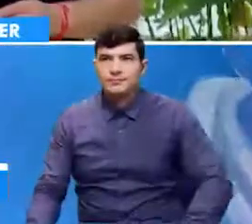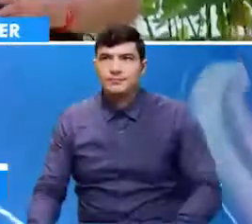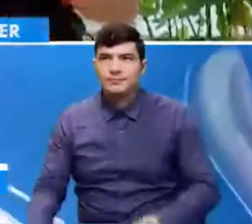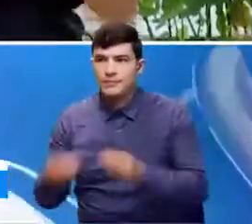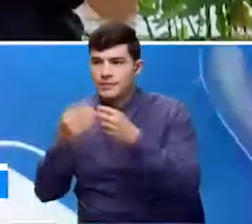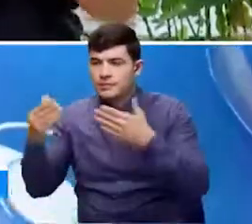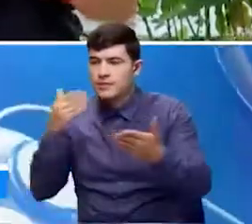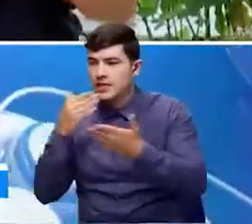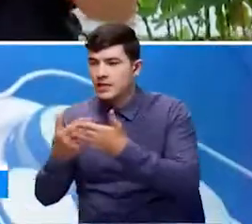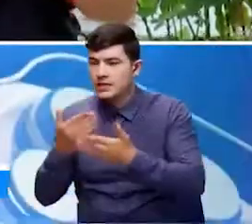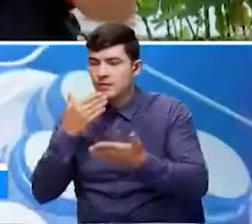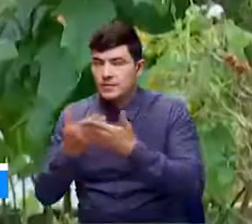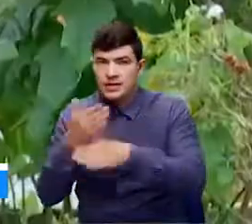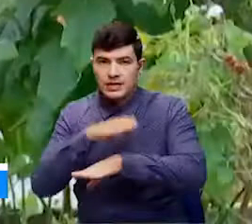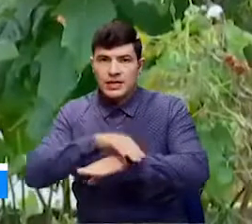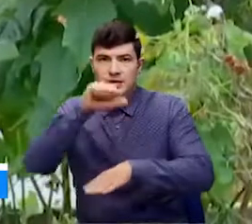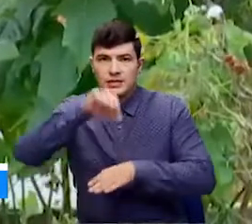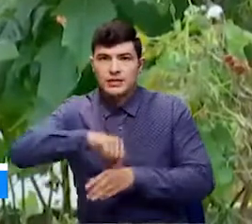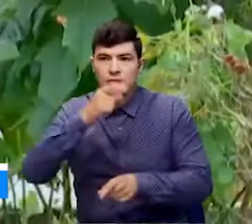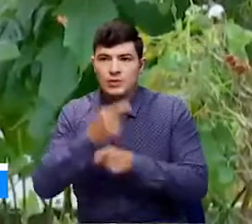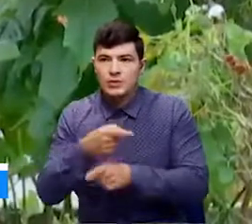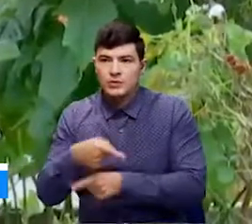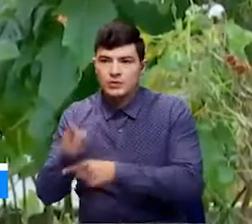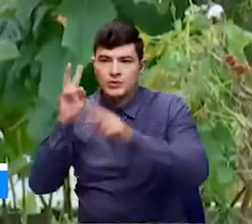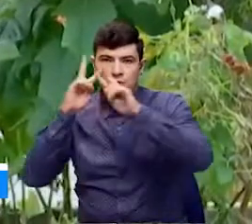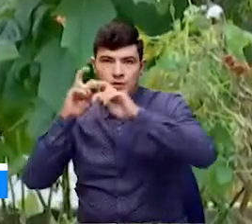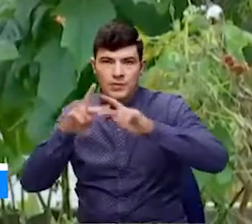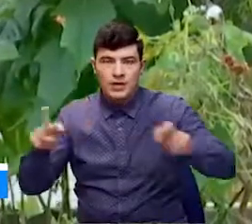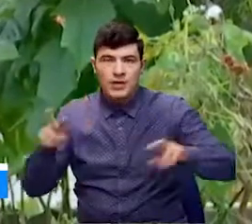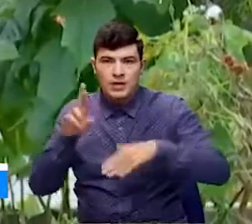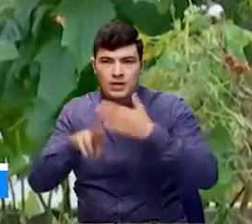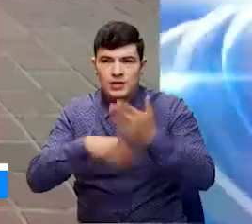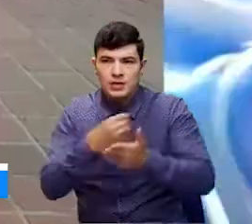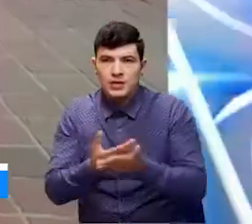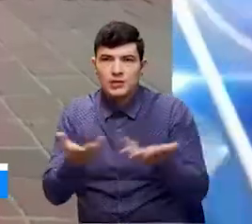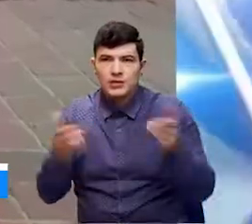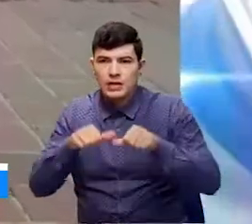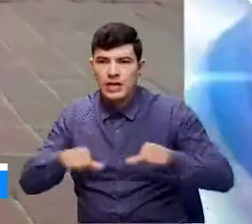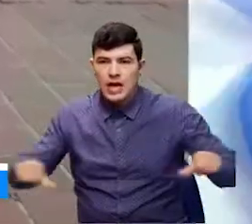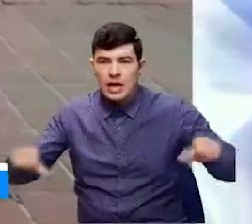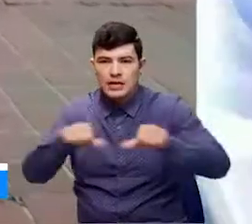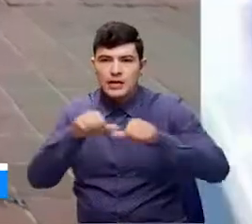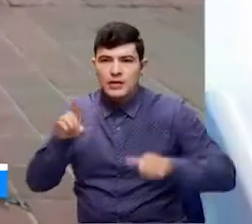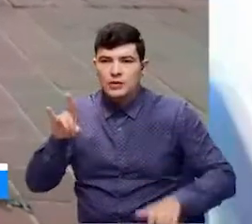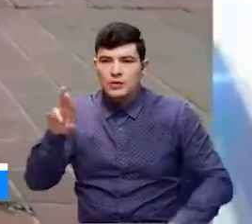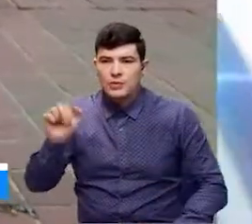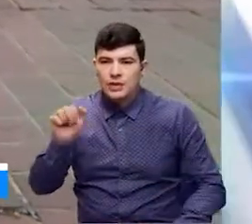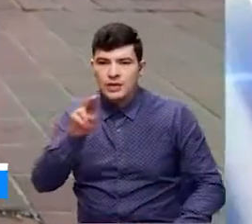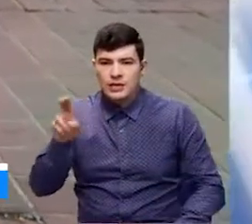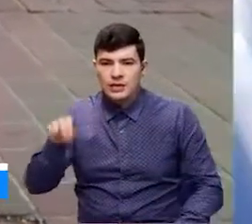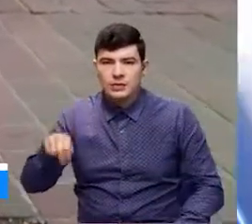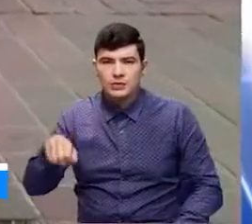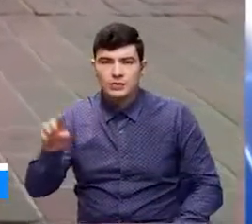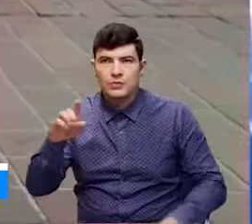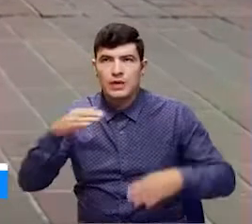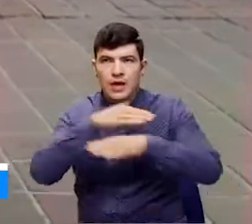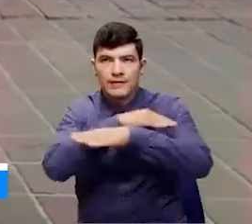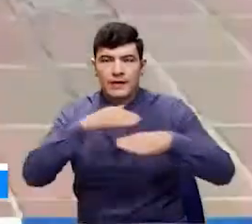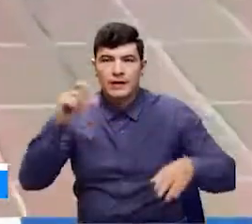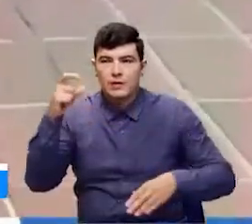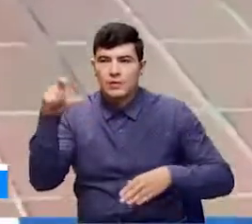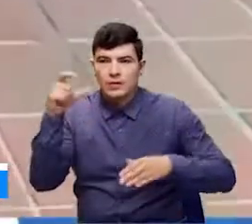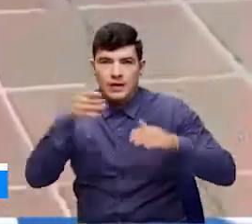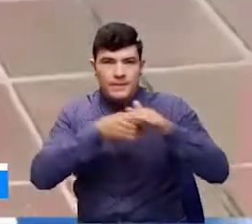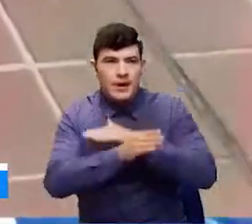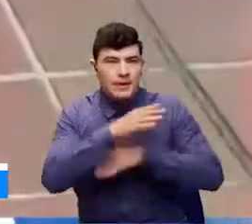Gracias, buenas tardes. Así es, pues el operativo se dio en el sector de Los Duraznos sobre la vía Cúcuta-Pamplona. La Policía